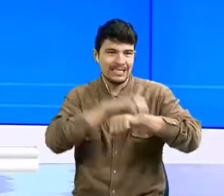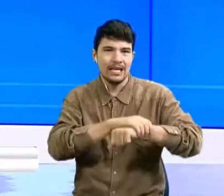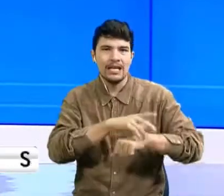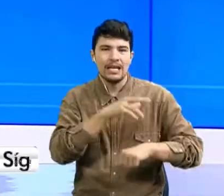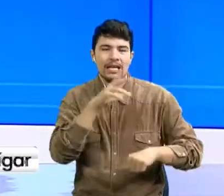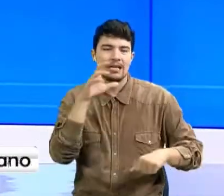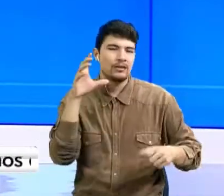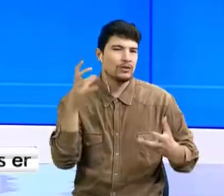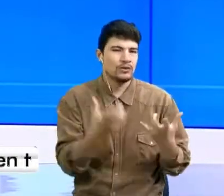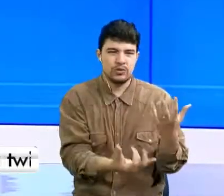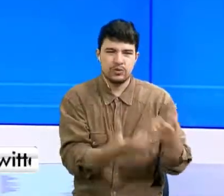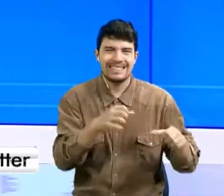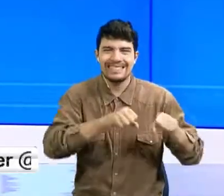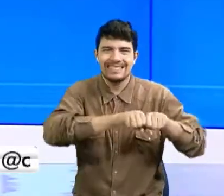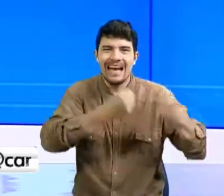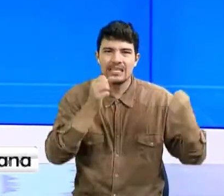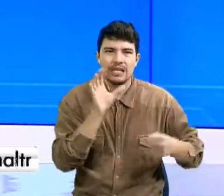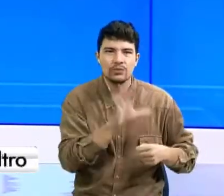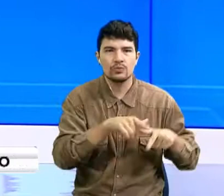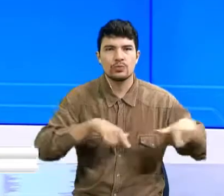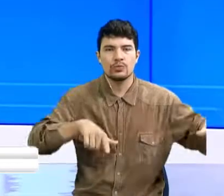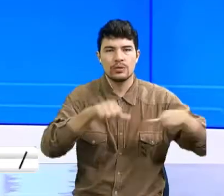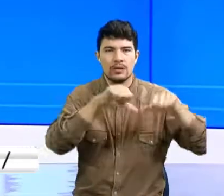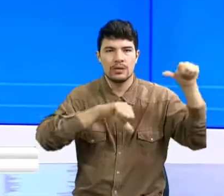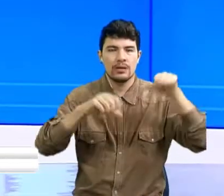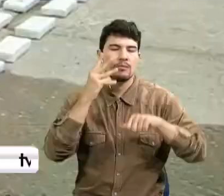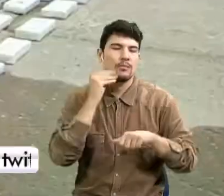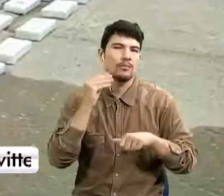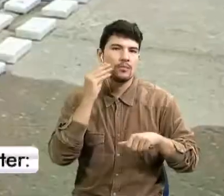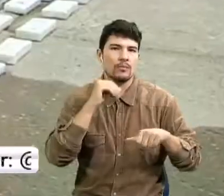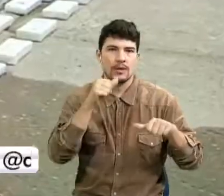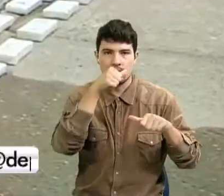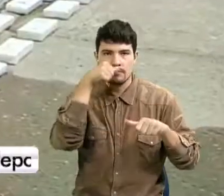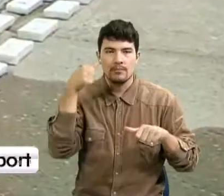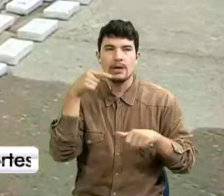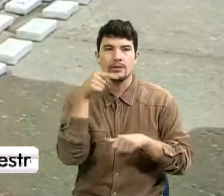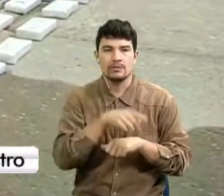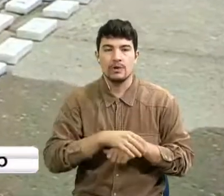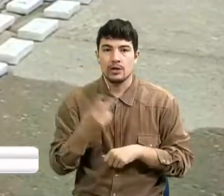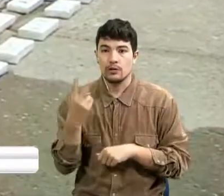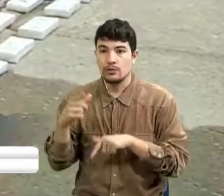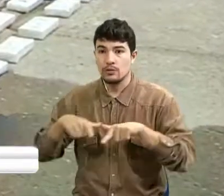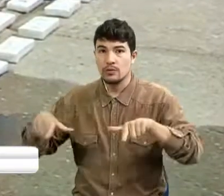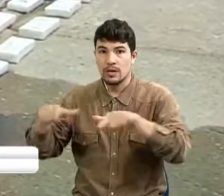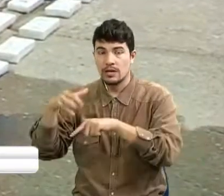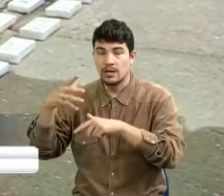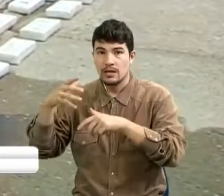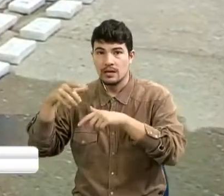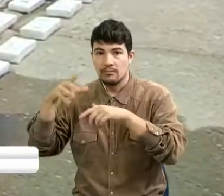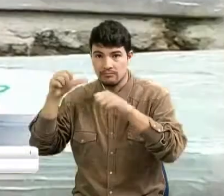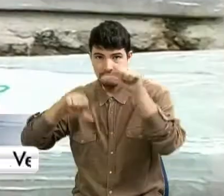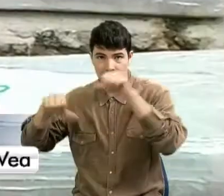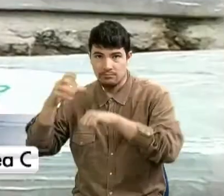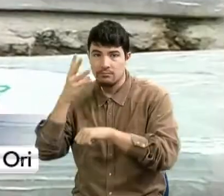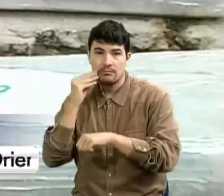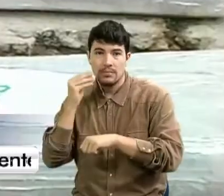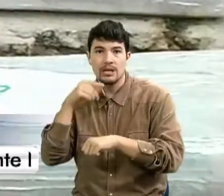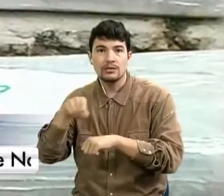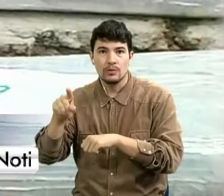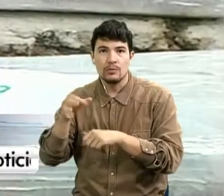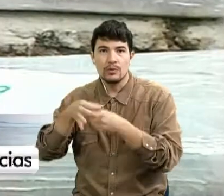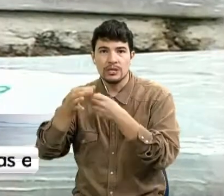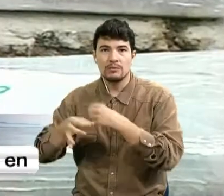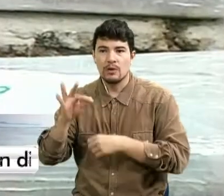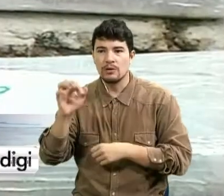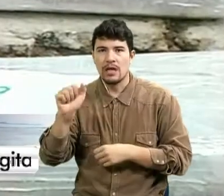laboratorios dedicados al procesamiento de coca en el catatumbo dos laboratorios para procesamiento de coca fueron destruídos en zona rural de el tarra por